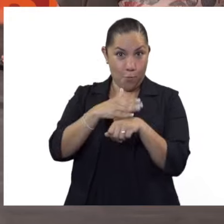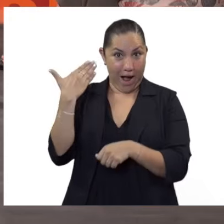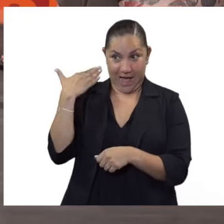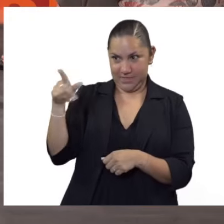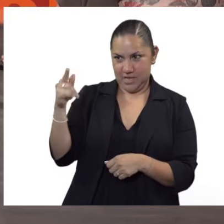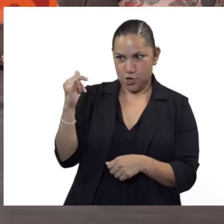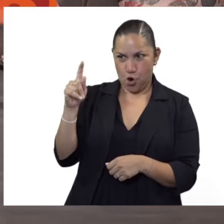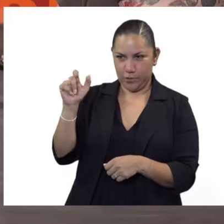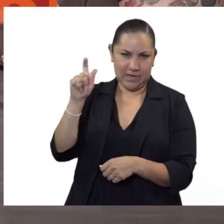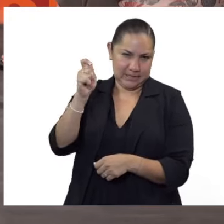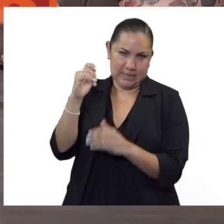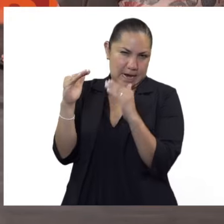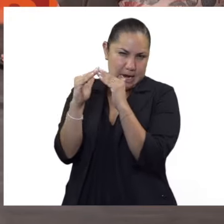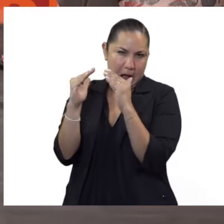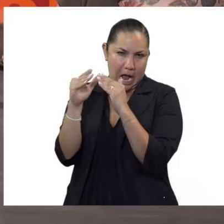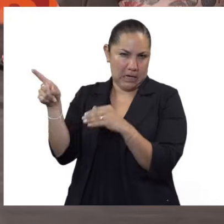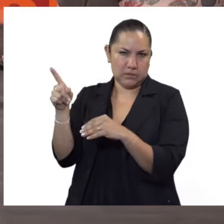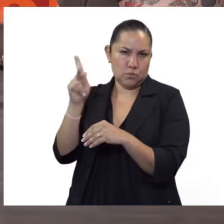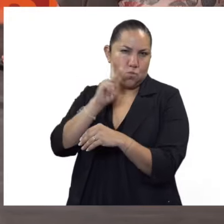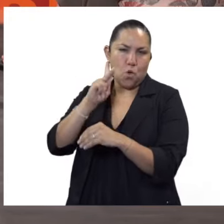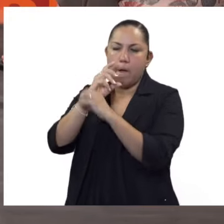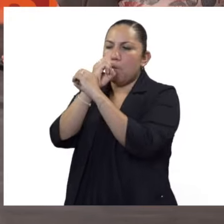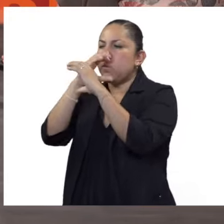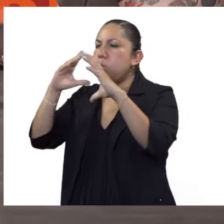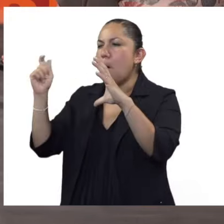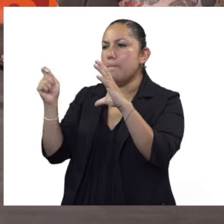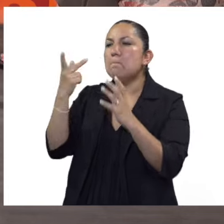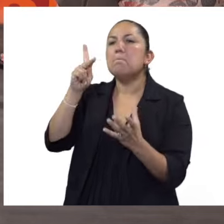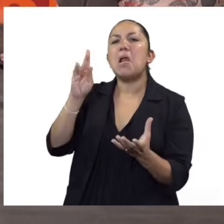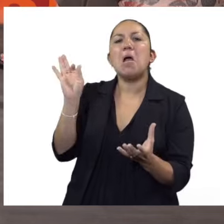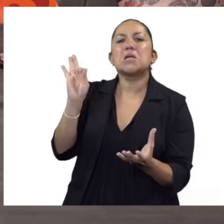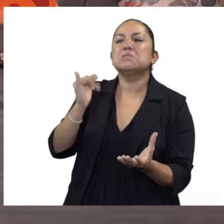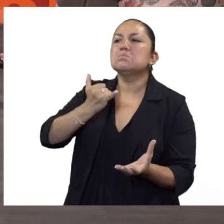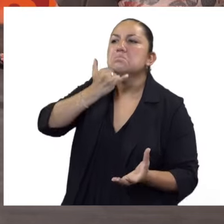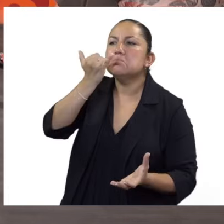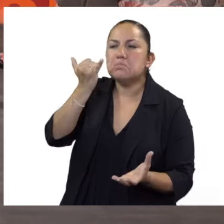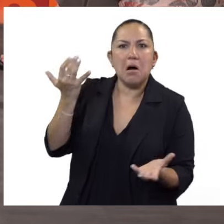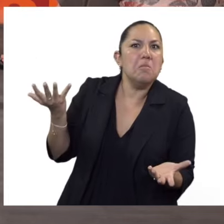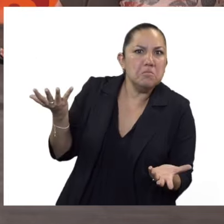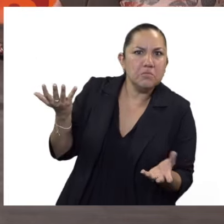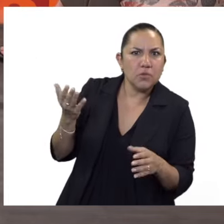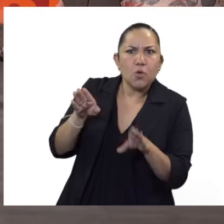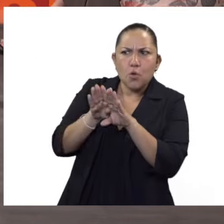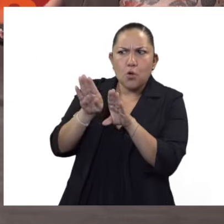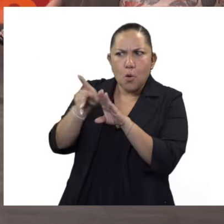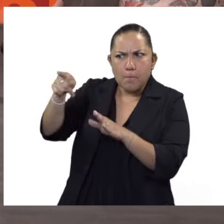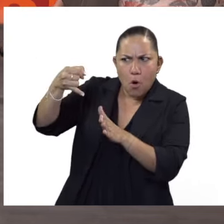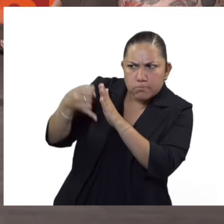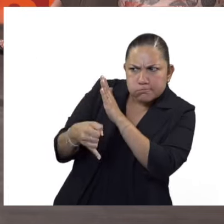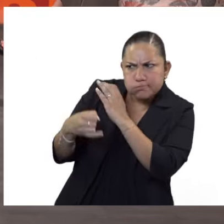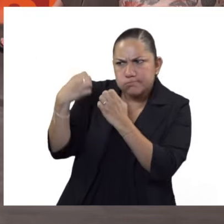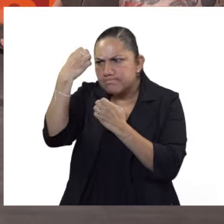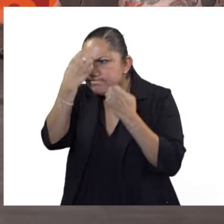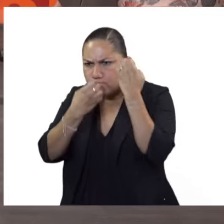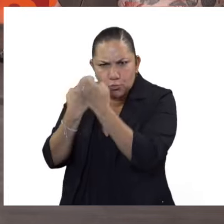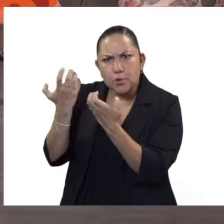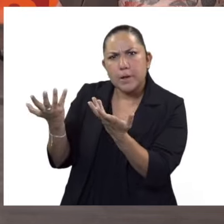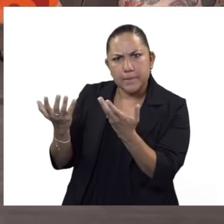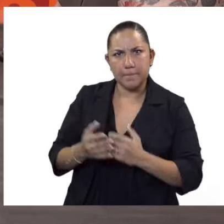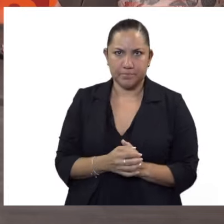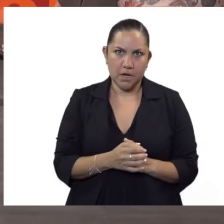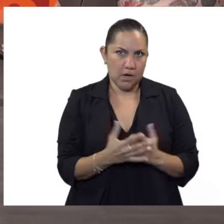prueba casera que Exacto podría ser engañosa también no Claro claro y para no llegar